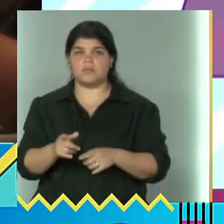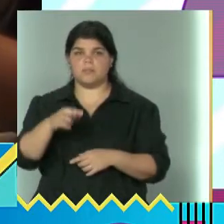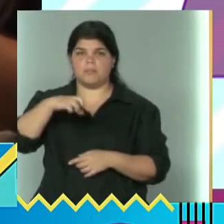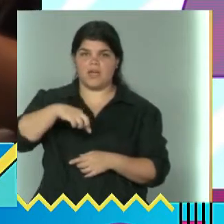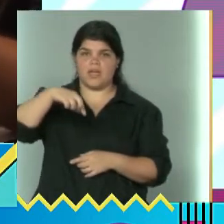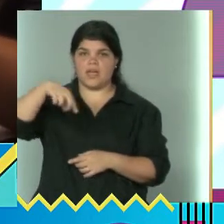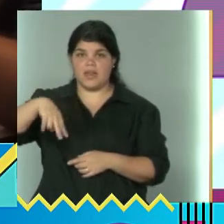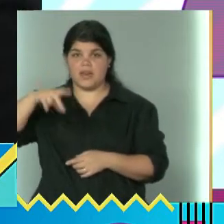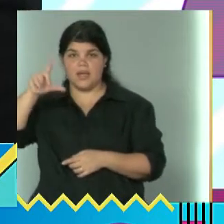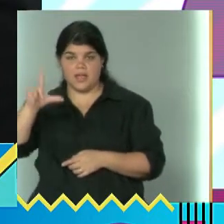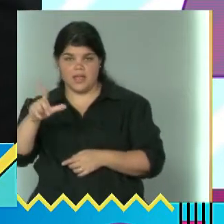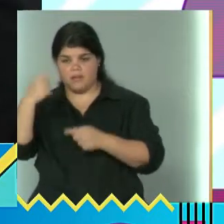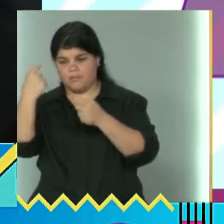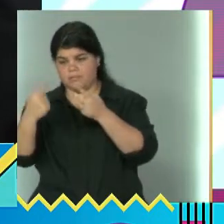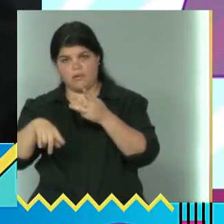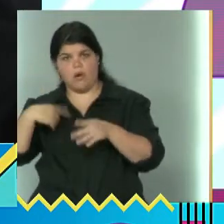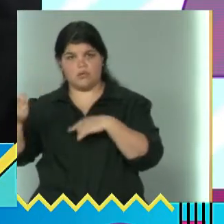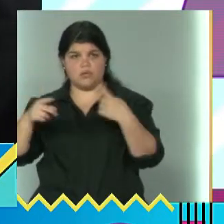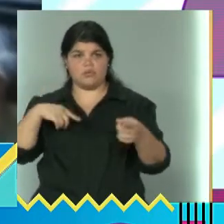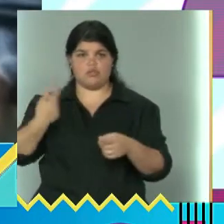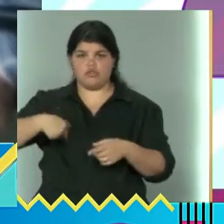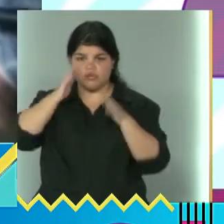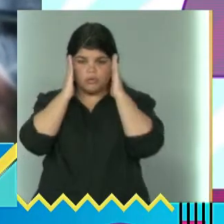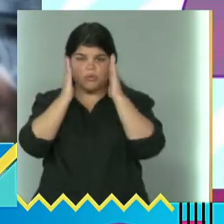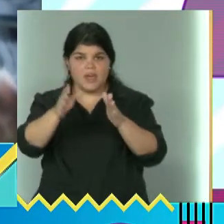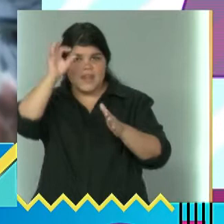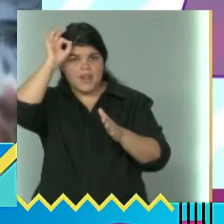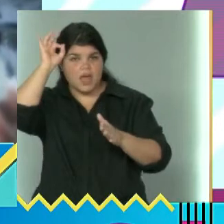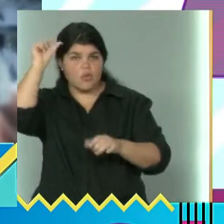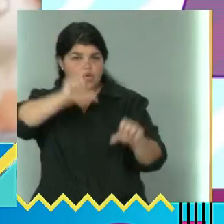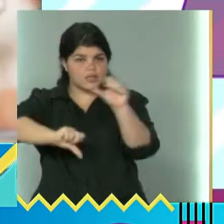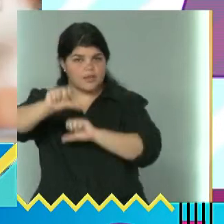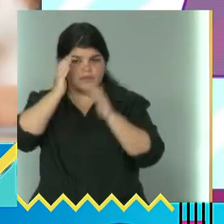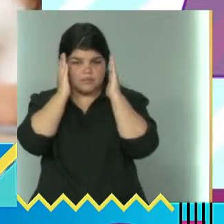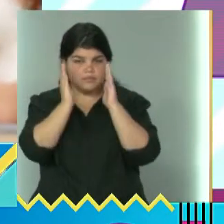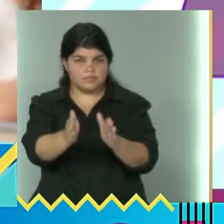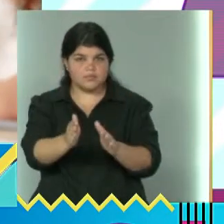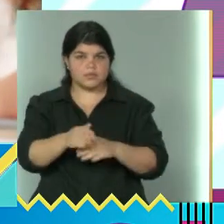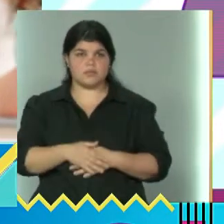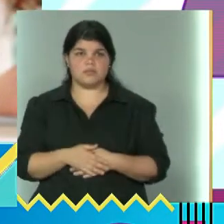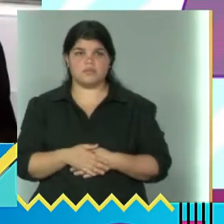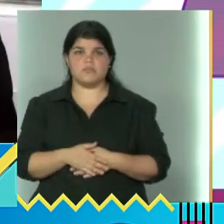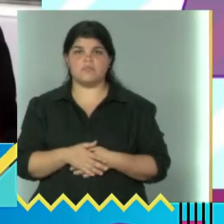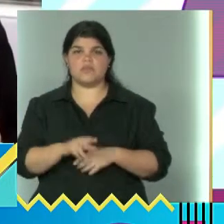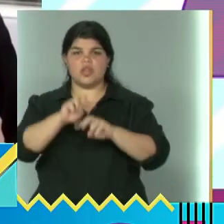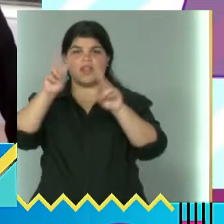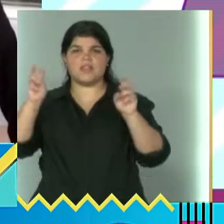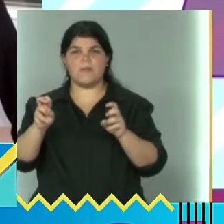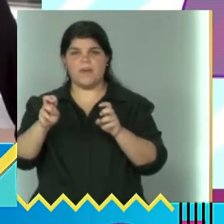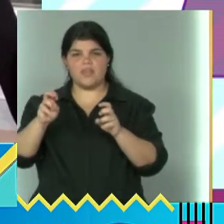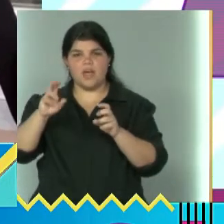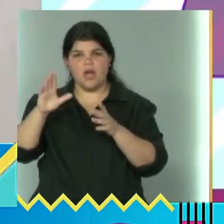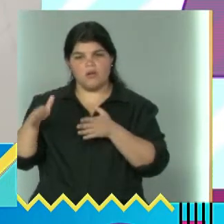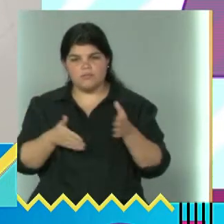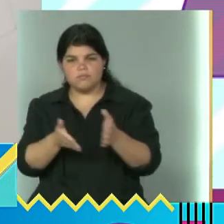y demás, nosotros estamos enfocados en la neurociencia, pero creo que ya cada vez más el concepto de corriente va teniendo